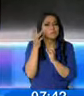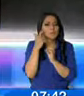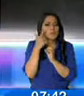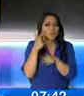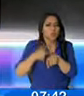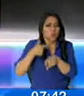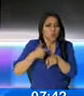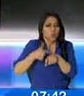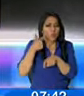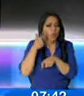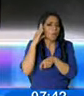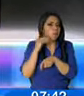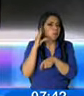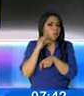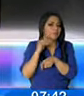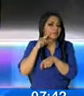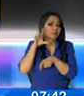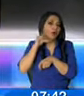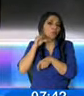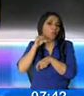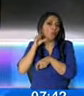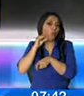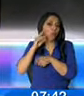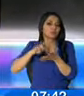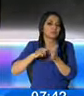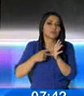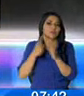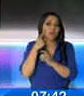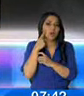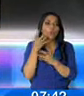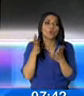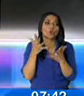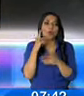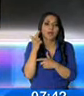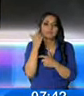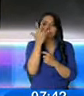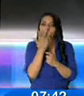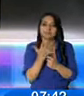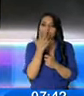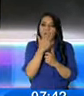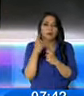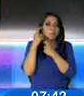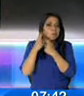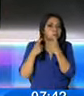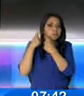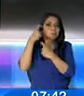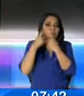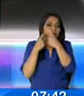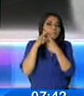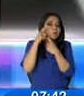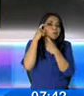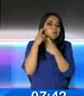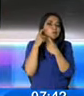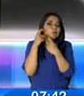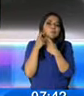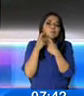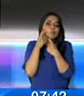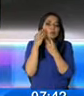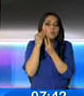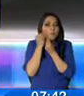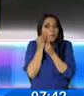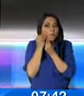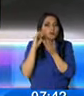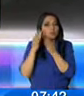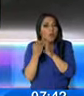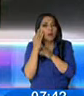eh Y obviamente eso significa que no tenemos eh todo ese tejido y por debajo pues puede ser que